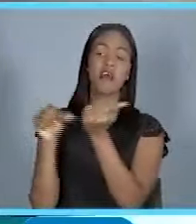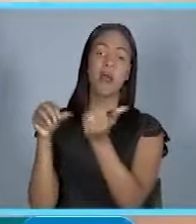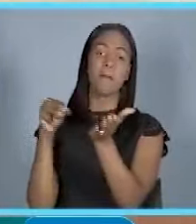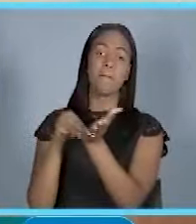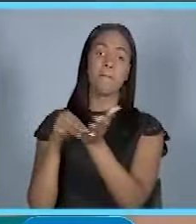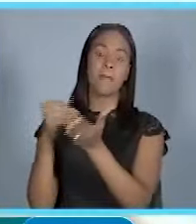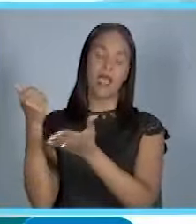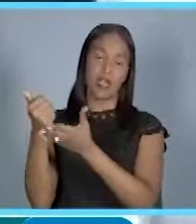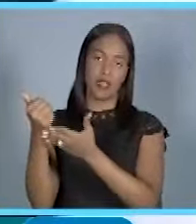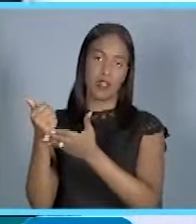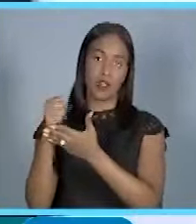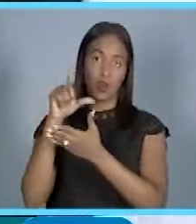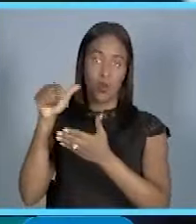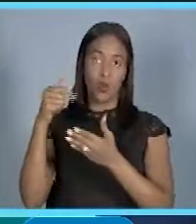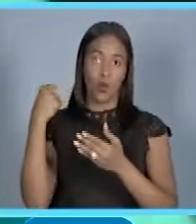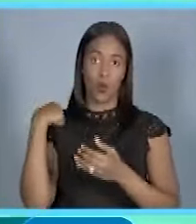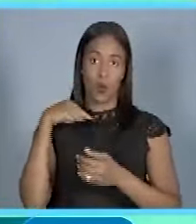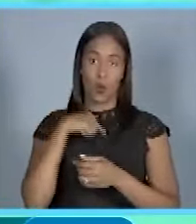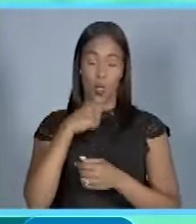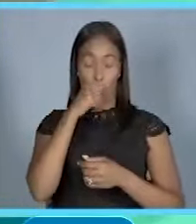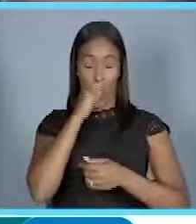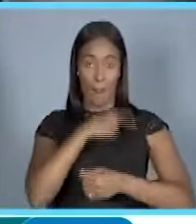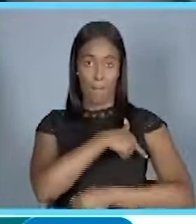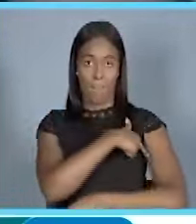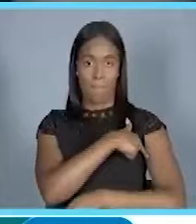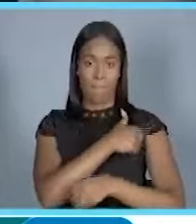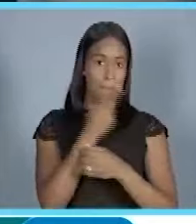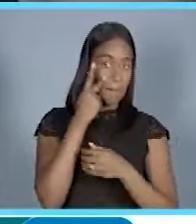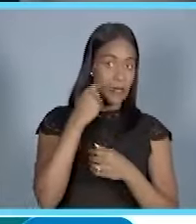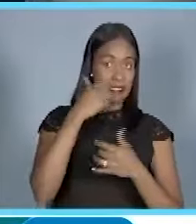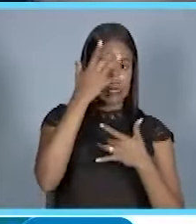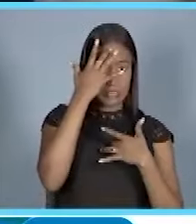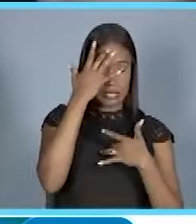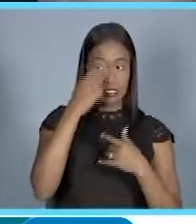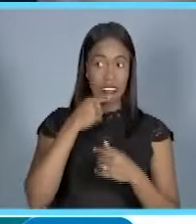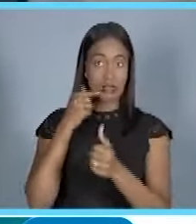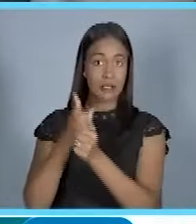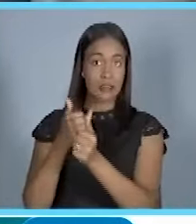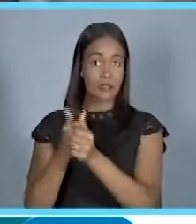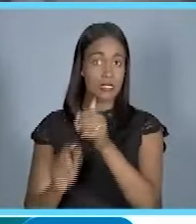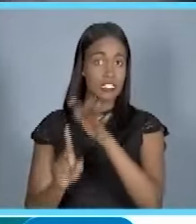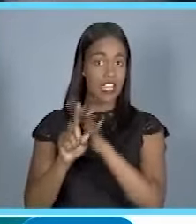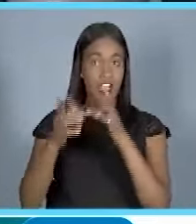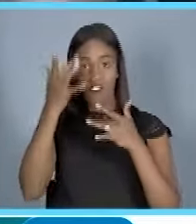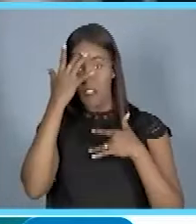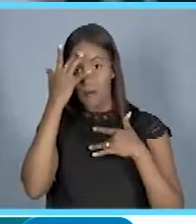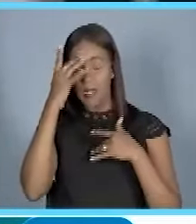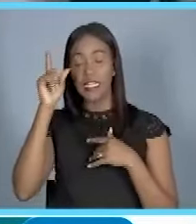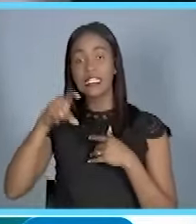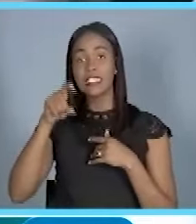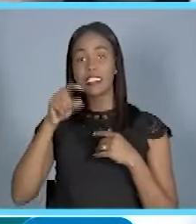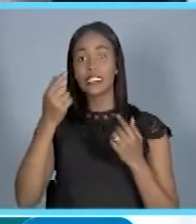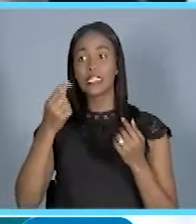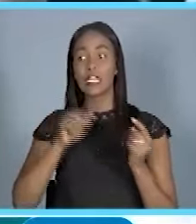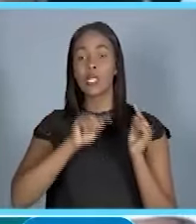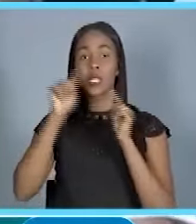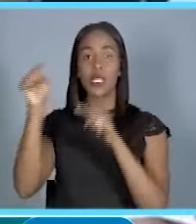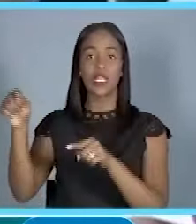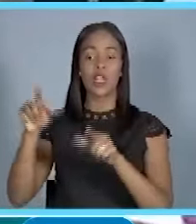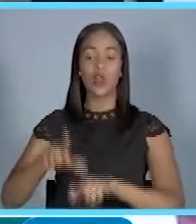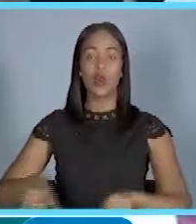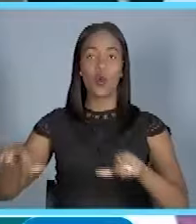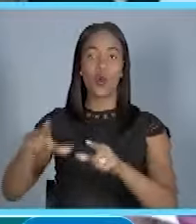área. Luego de colocar un termómetro a la criatura y asegurarle a la madre que la misma presentaba fiebre y que era necesario ingresarla en